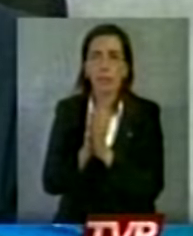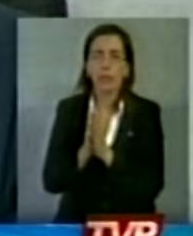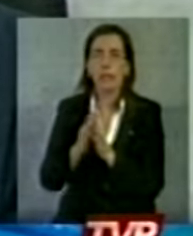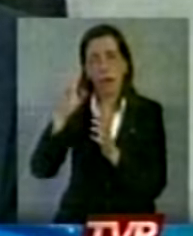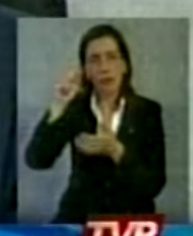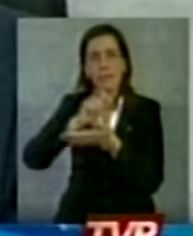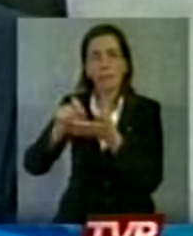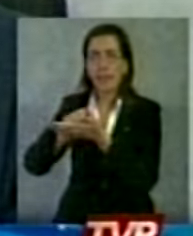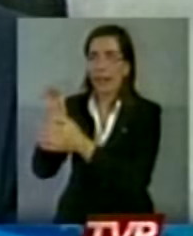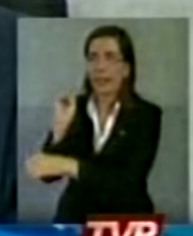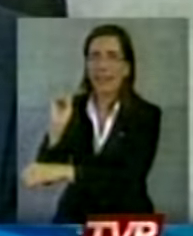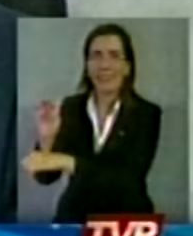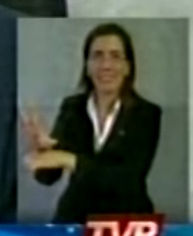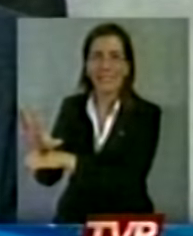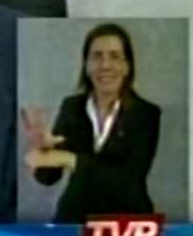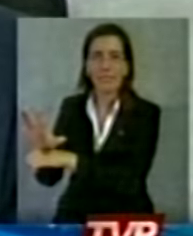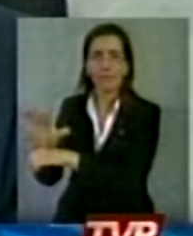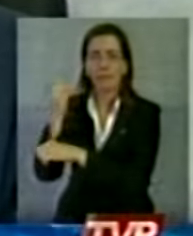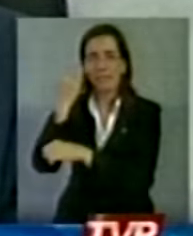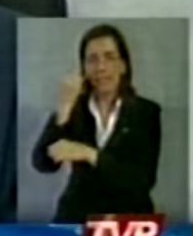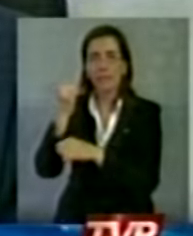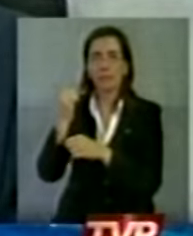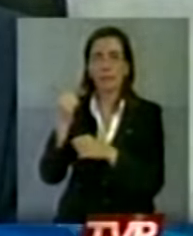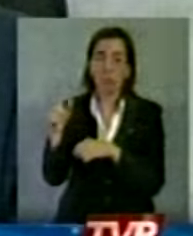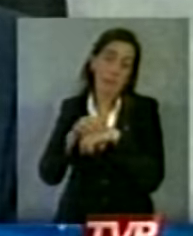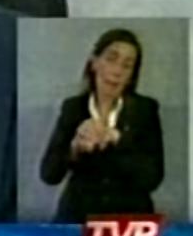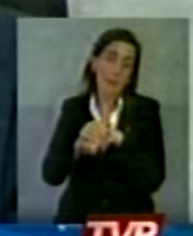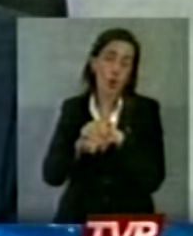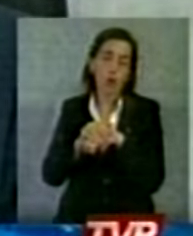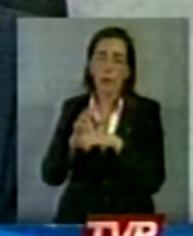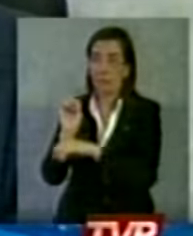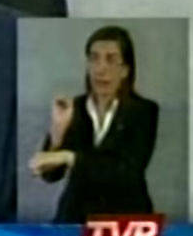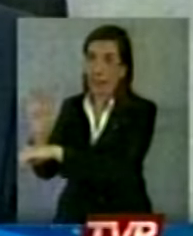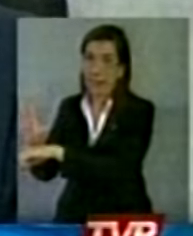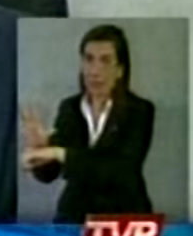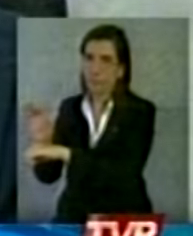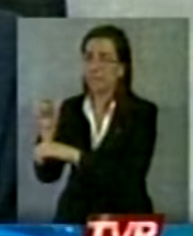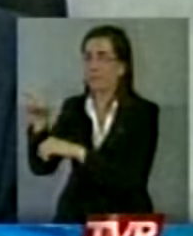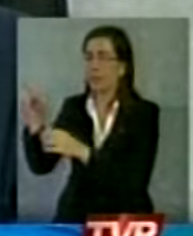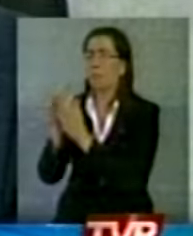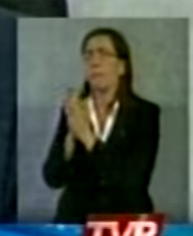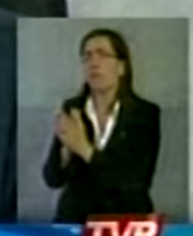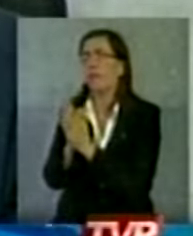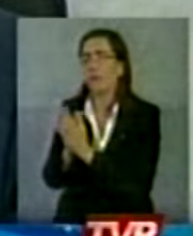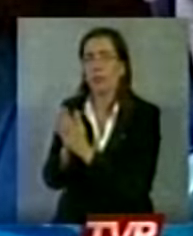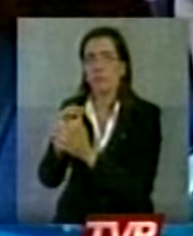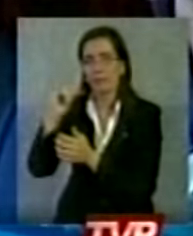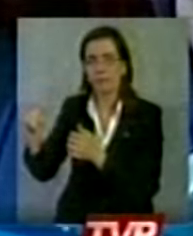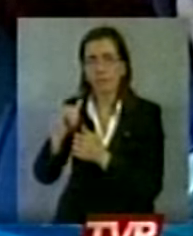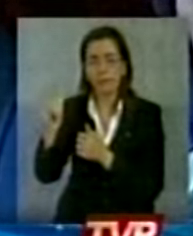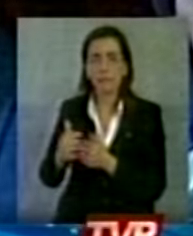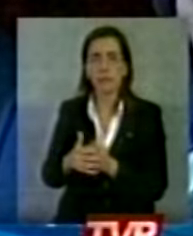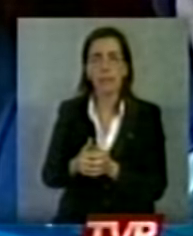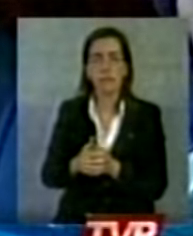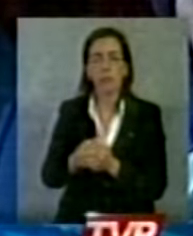en una carta a través de su amigo Godoy Cruz, representante por Mendoza.